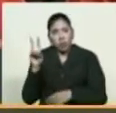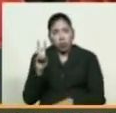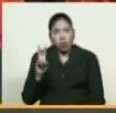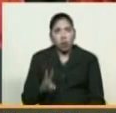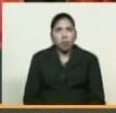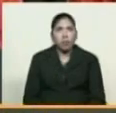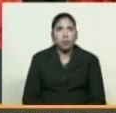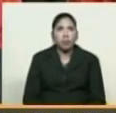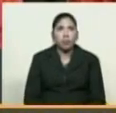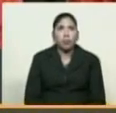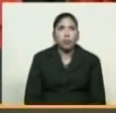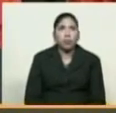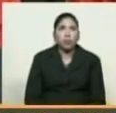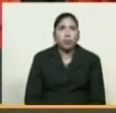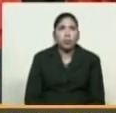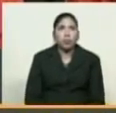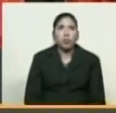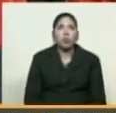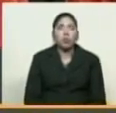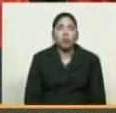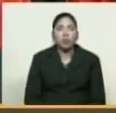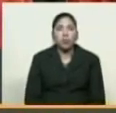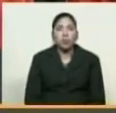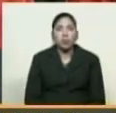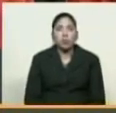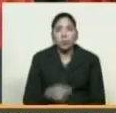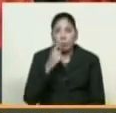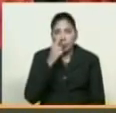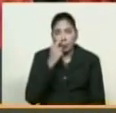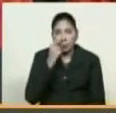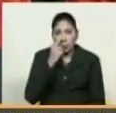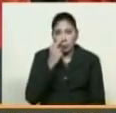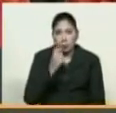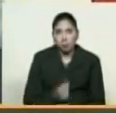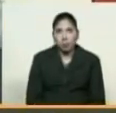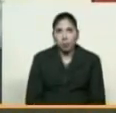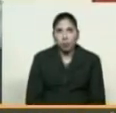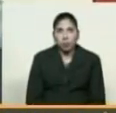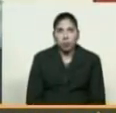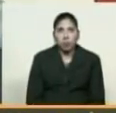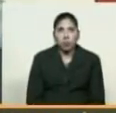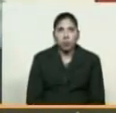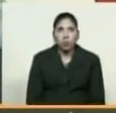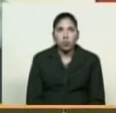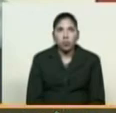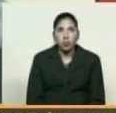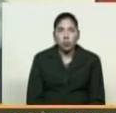Una oposición total y absolutamente desvinculada de lo que ocurre en Venezuela,